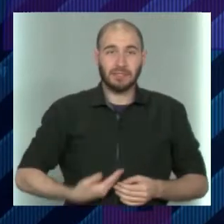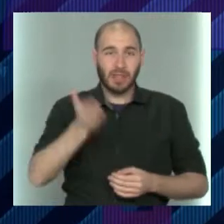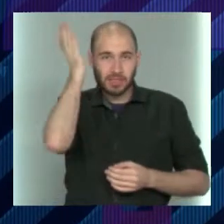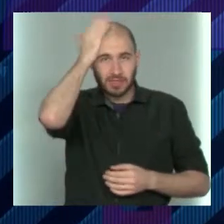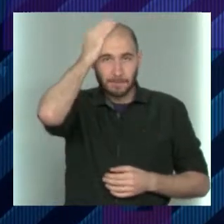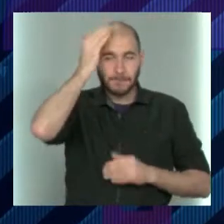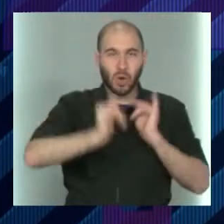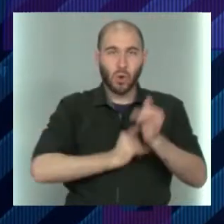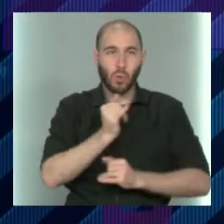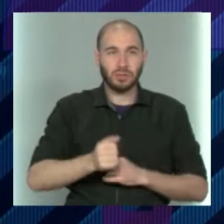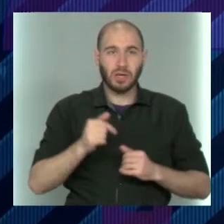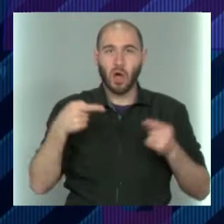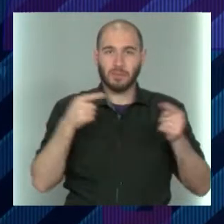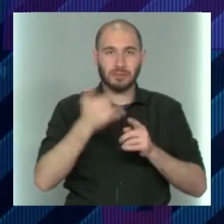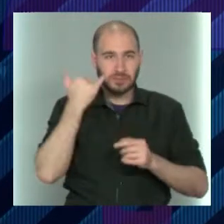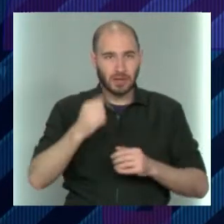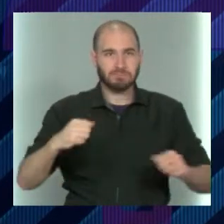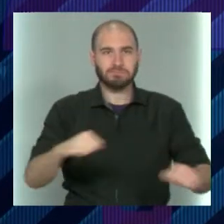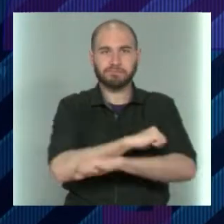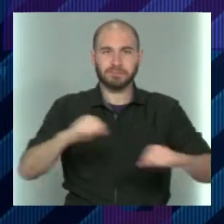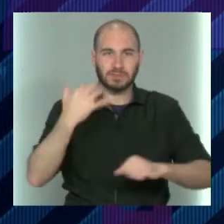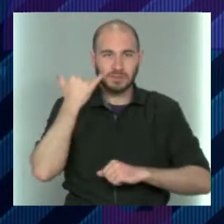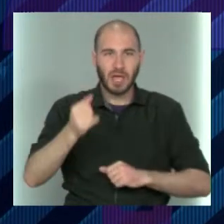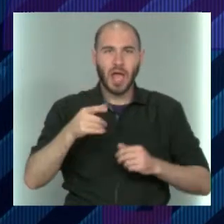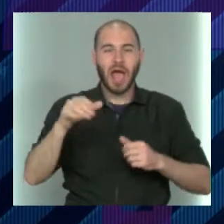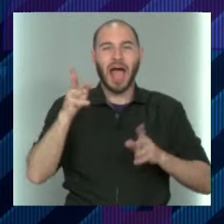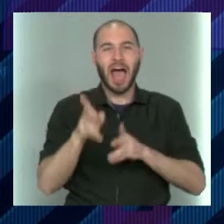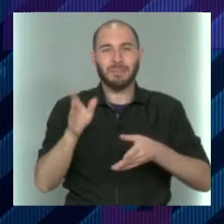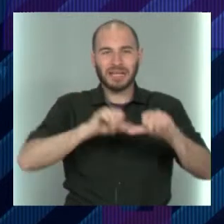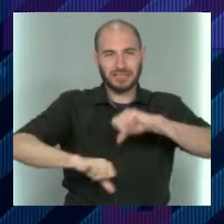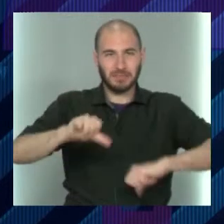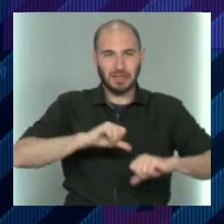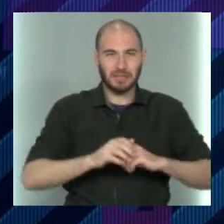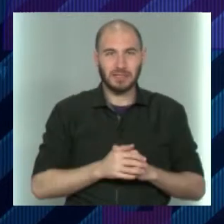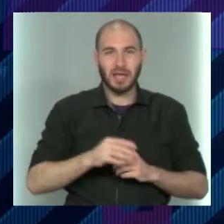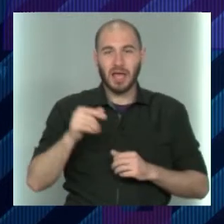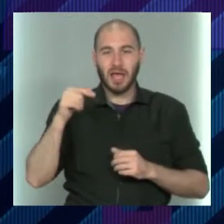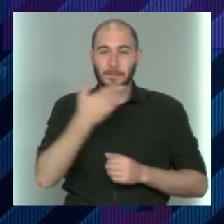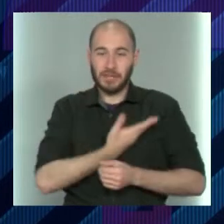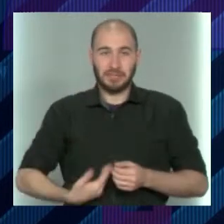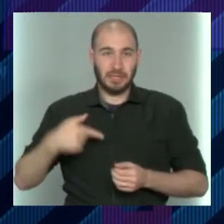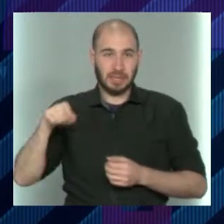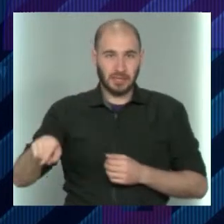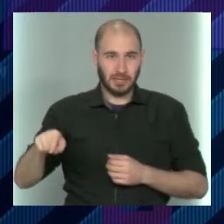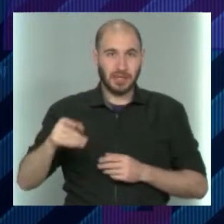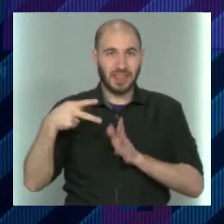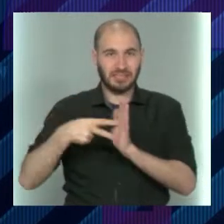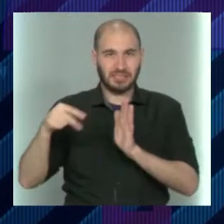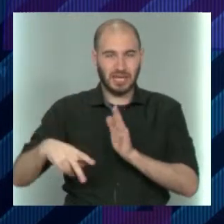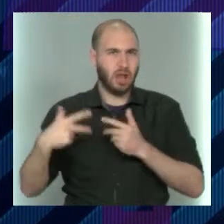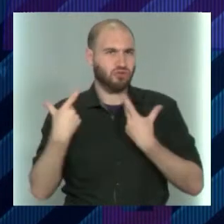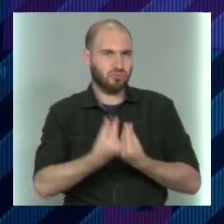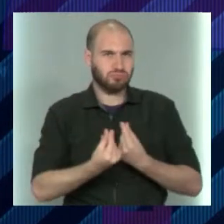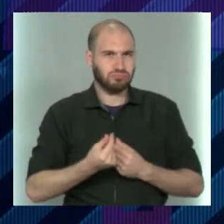Trump dijo que había cumplido su misión destruyendo instalaciones de armas químicas. Por supuesto, al-Assad, que niega haber